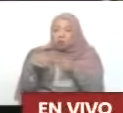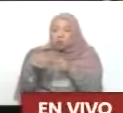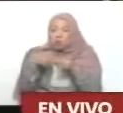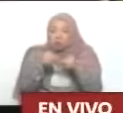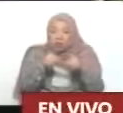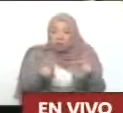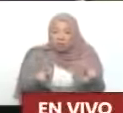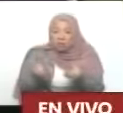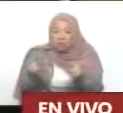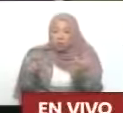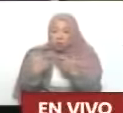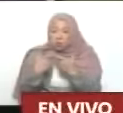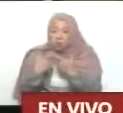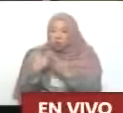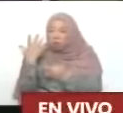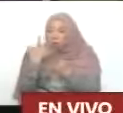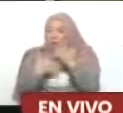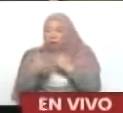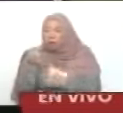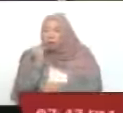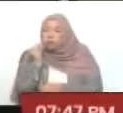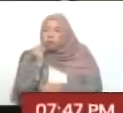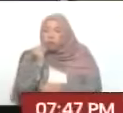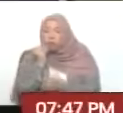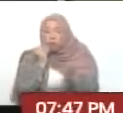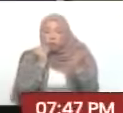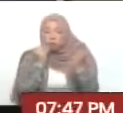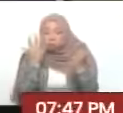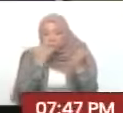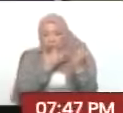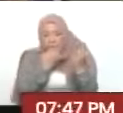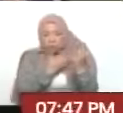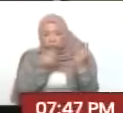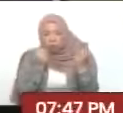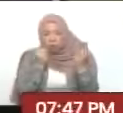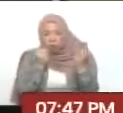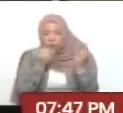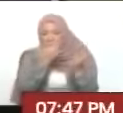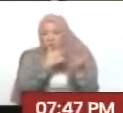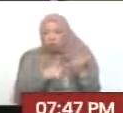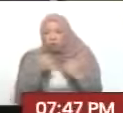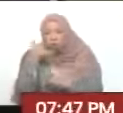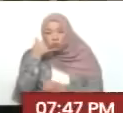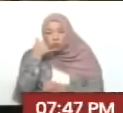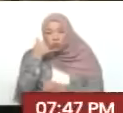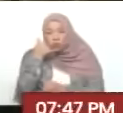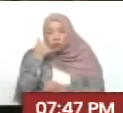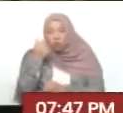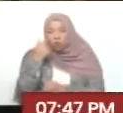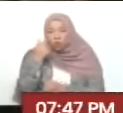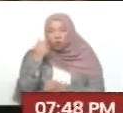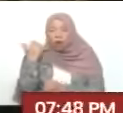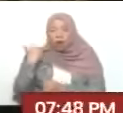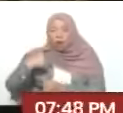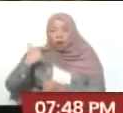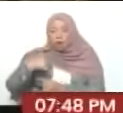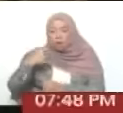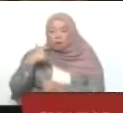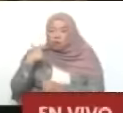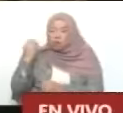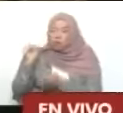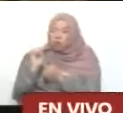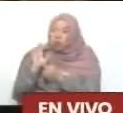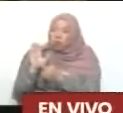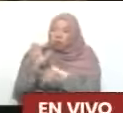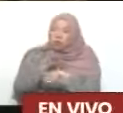entretenernos. De manera que, al final, en esa confusión, el otro día leía una viñeta de un argentino que había un